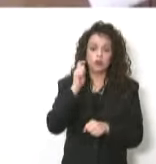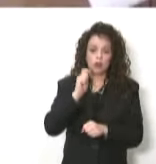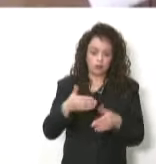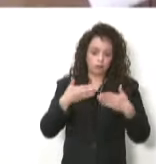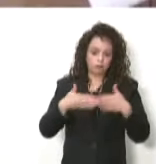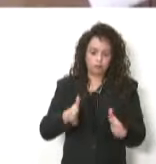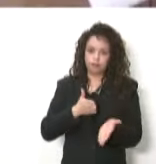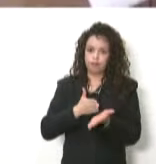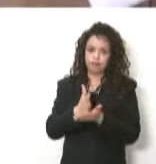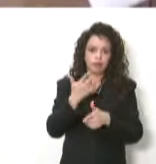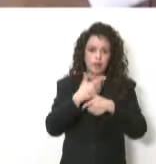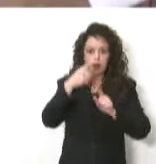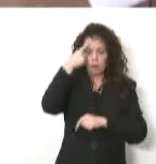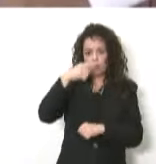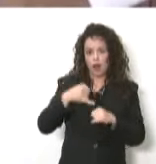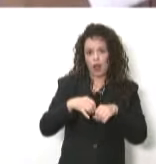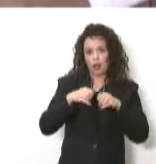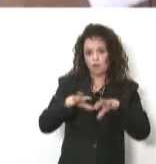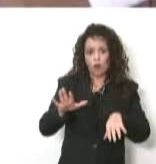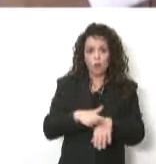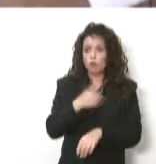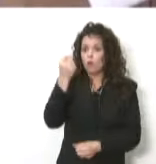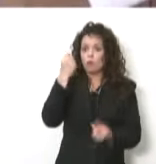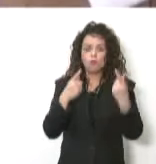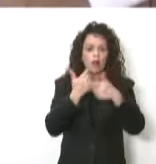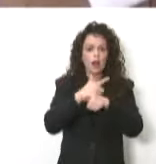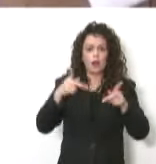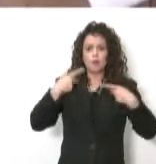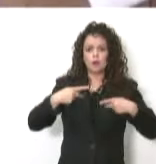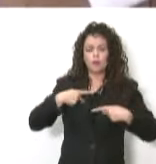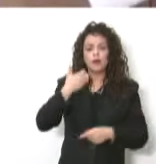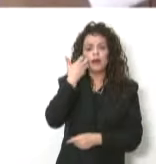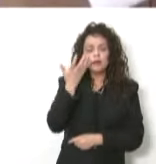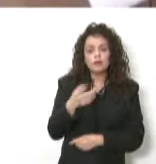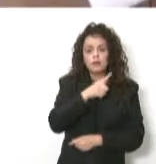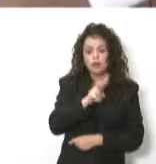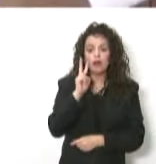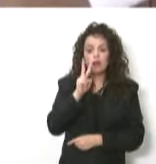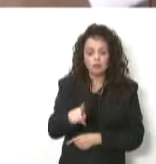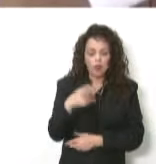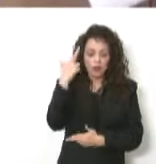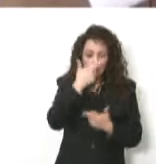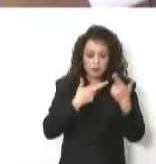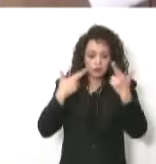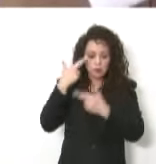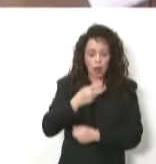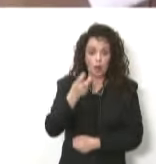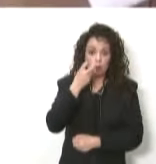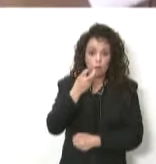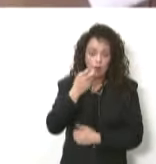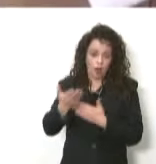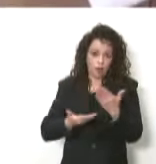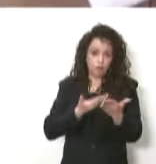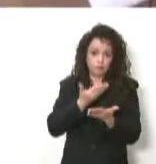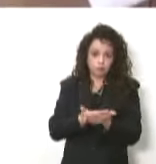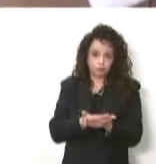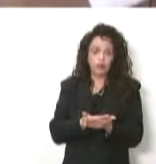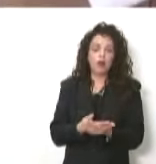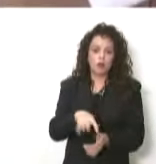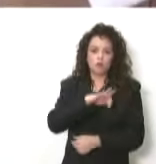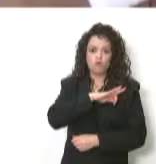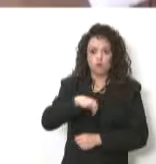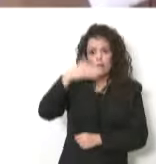información, pues cualquier persona interesada en analizar las particularidades del caso como este, podrá determinar